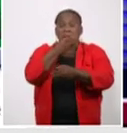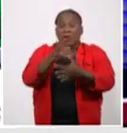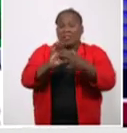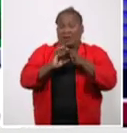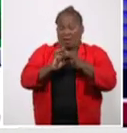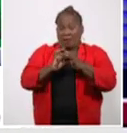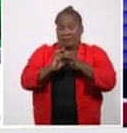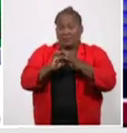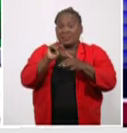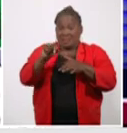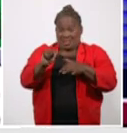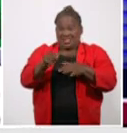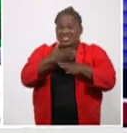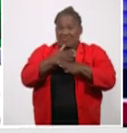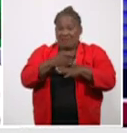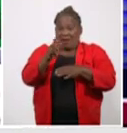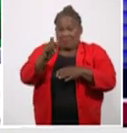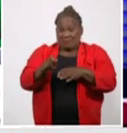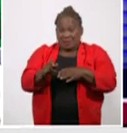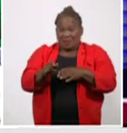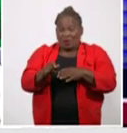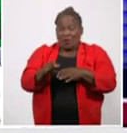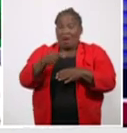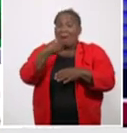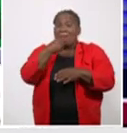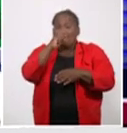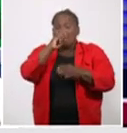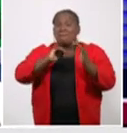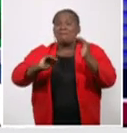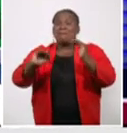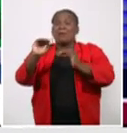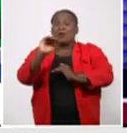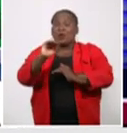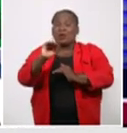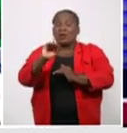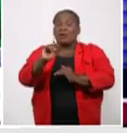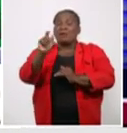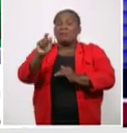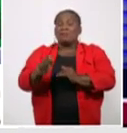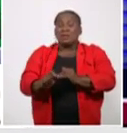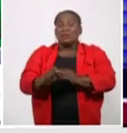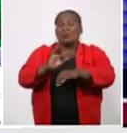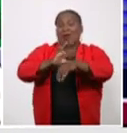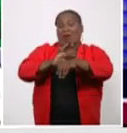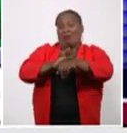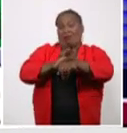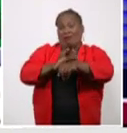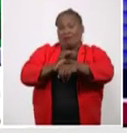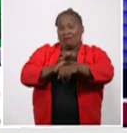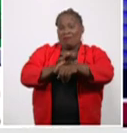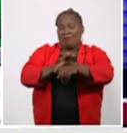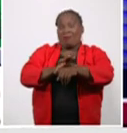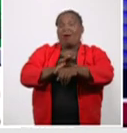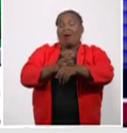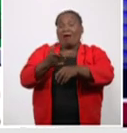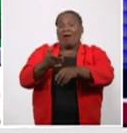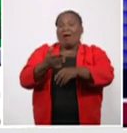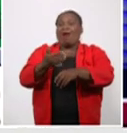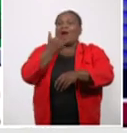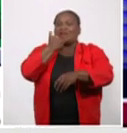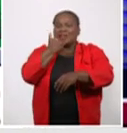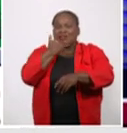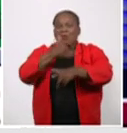persistan estos síntomas, o sea, a que caigamos en el grupo de enfermos a largo plazo, de síndrome post-COVID-19 y